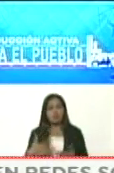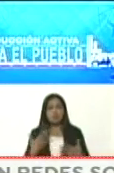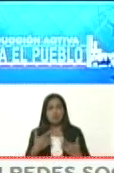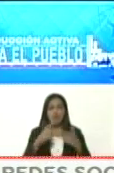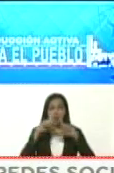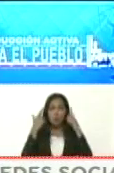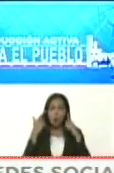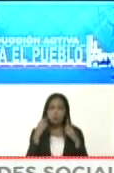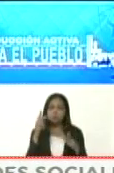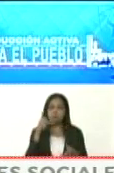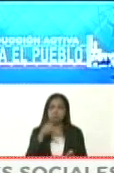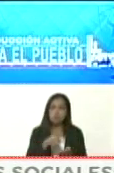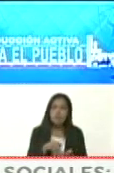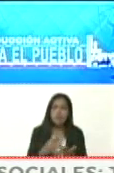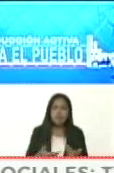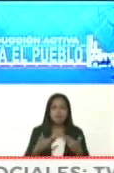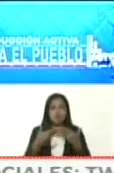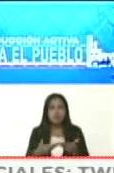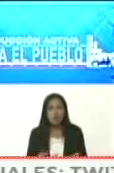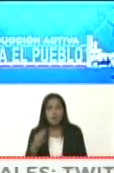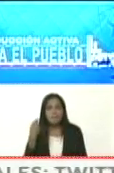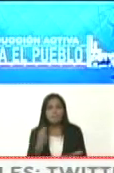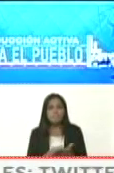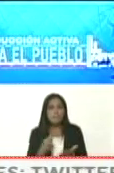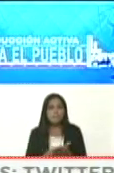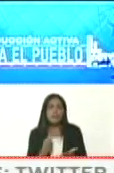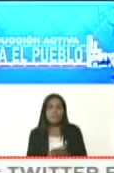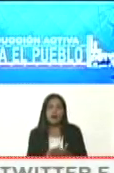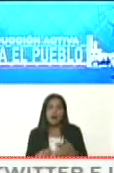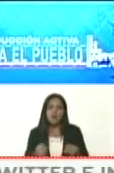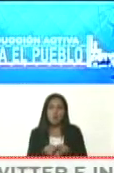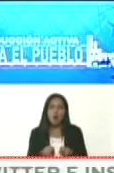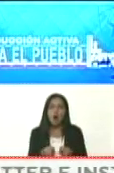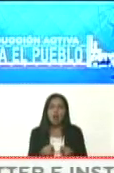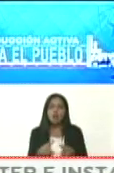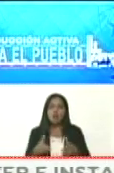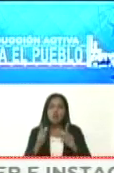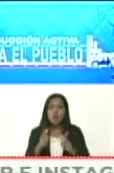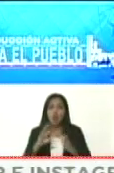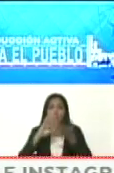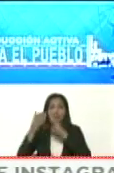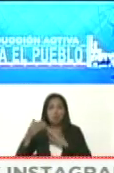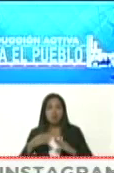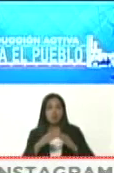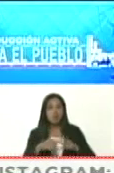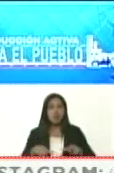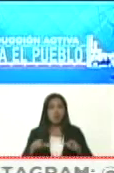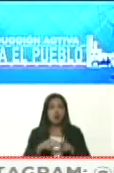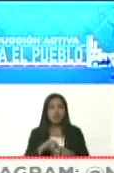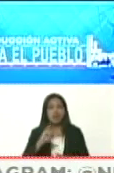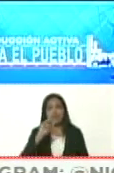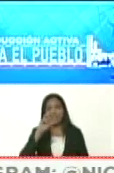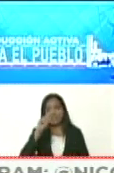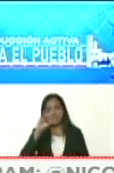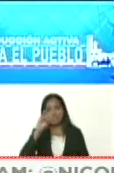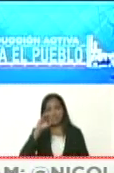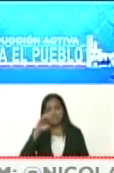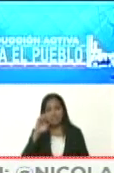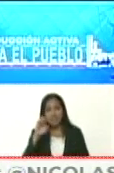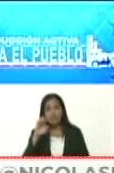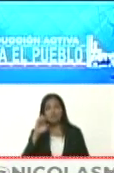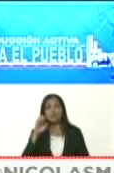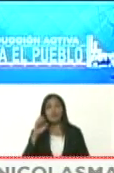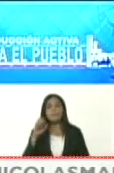Guaira y le entregué recursos de financiamiento a las comunas de los Altos del Lídice para una empresa